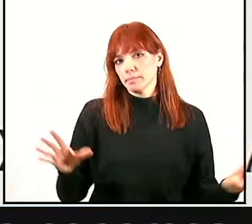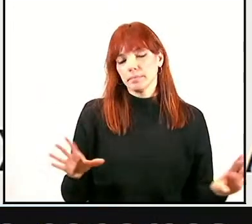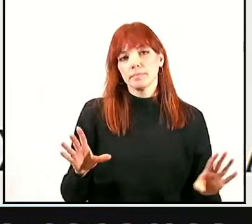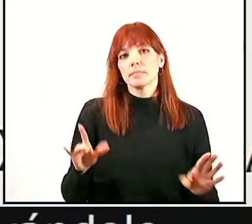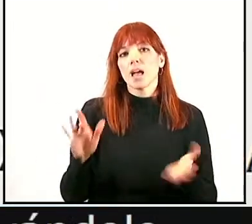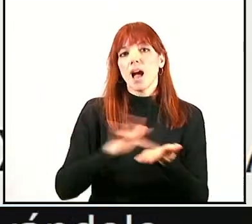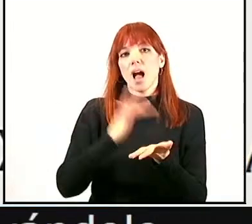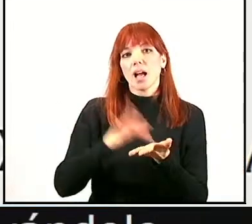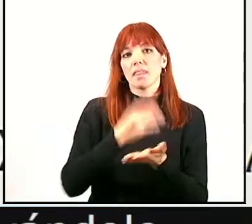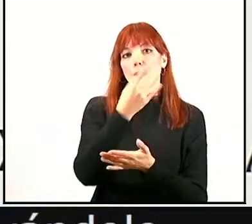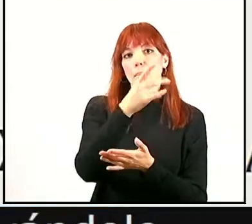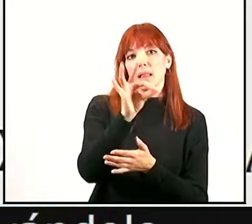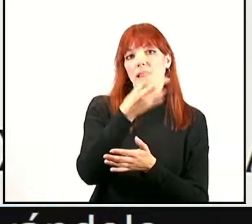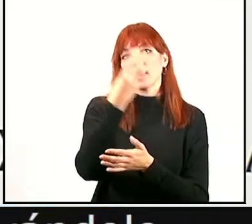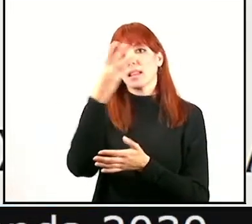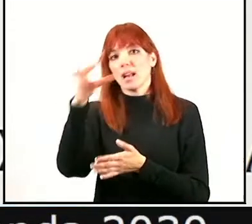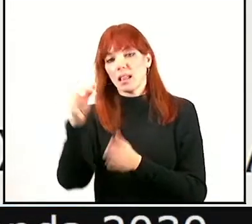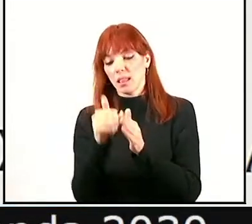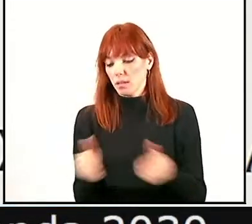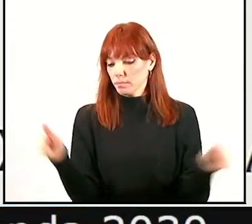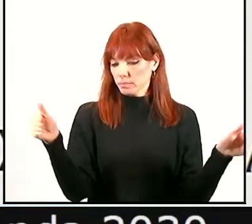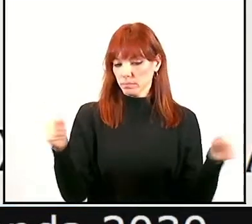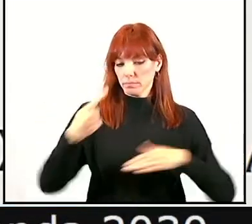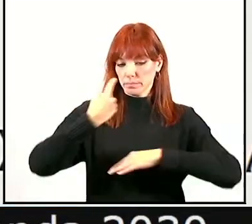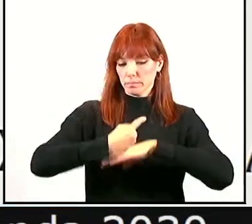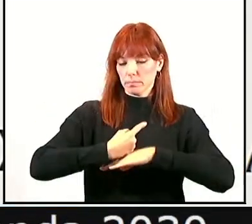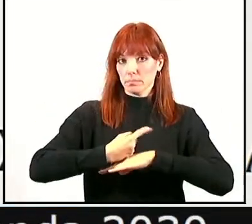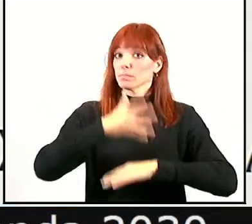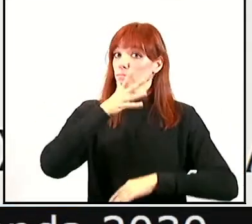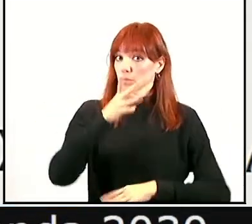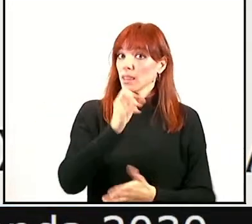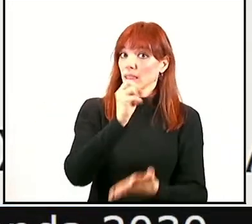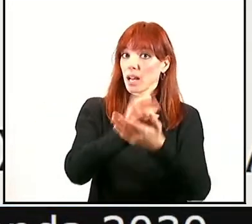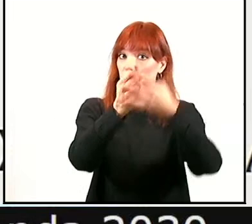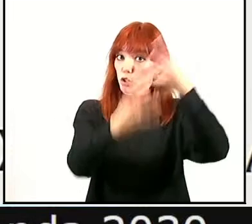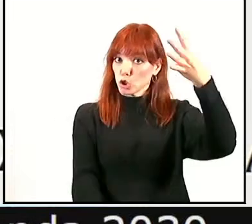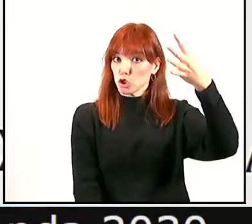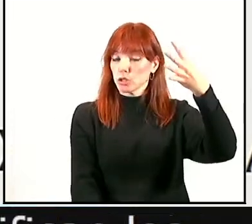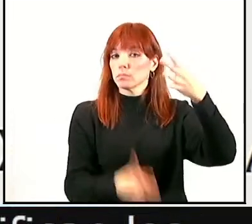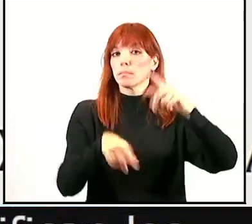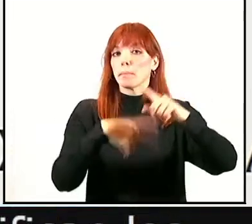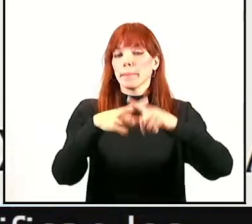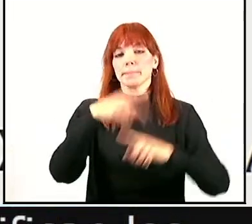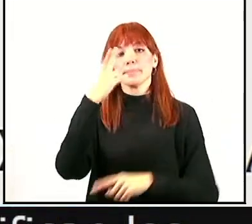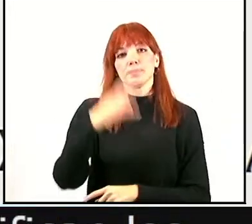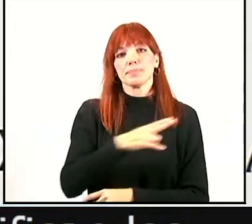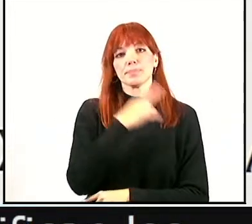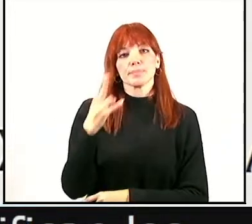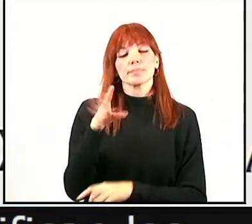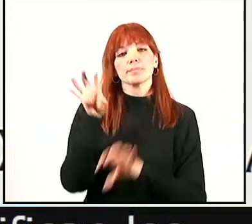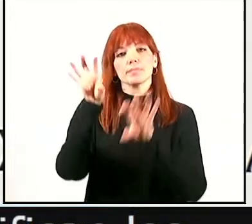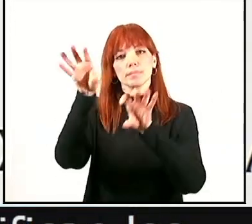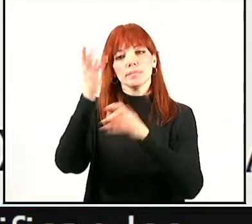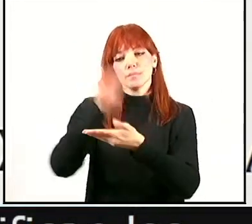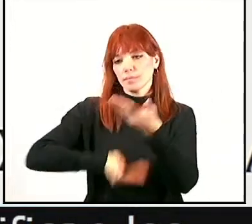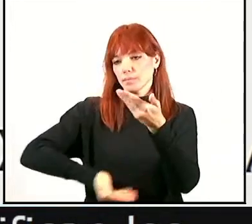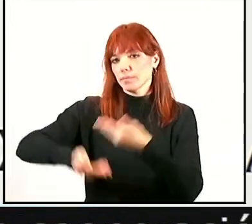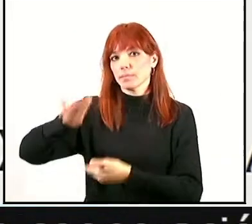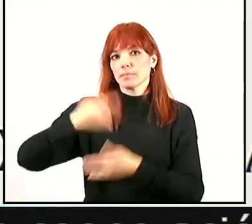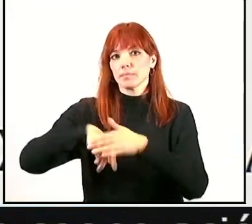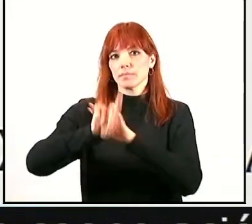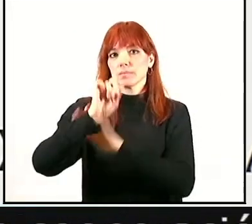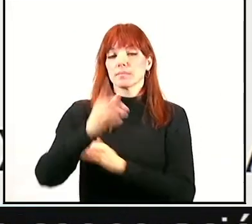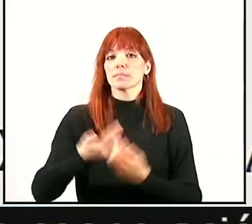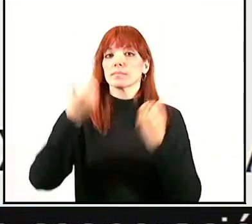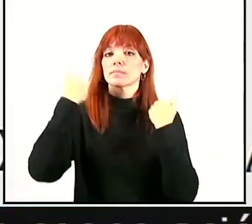Agenda 2030, que es un poco el paradigma de lo que significan los desafíos y el compromiso que en materia de cooperación quiere contraer el